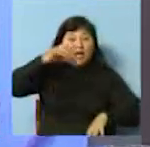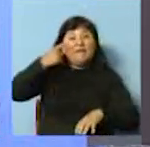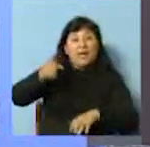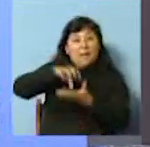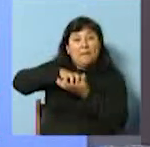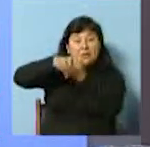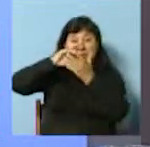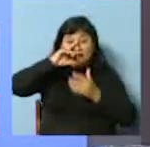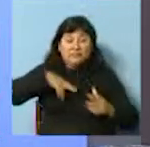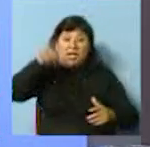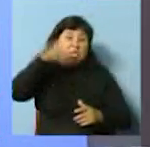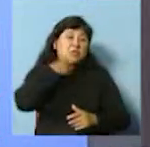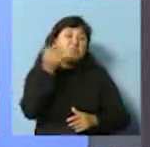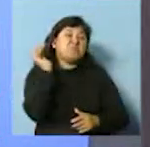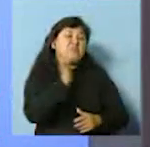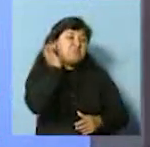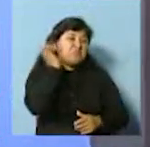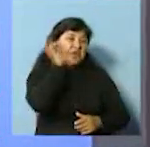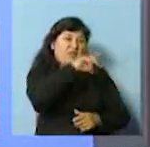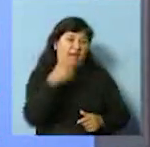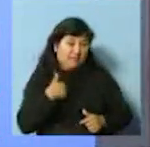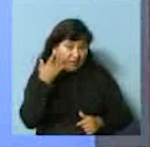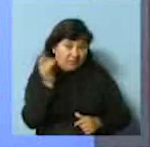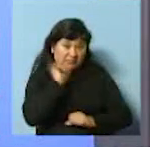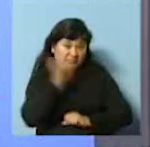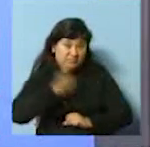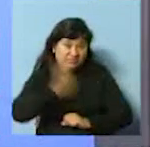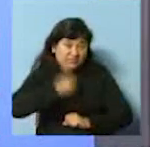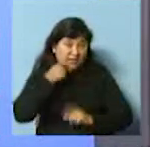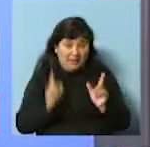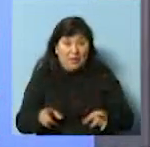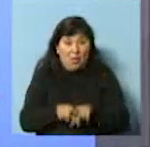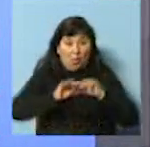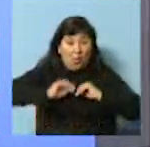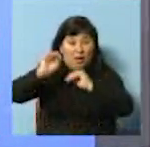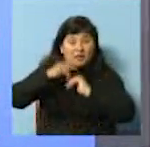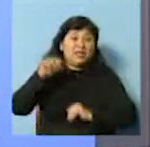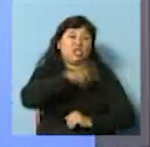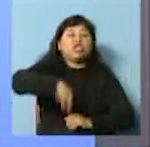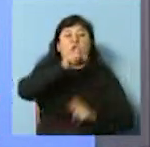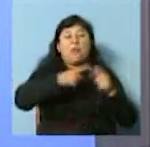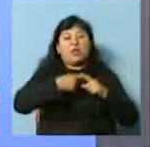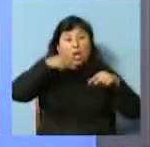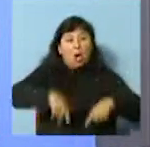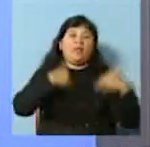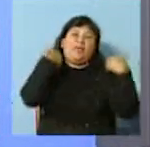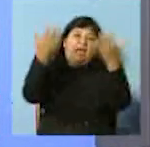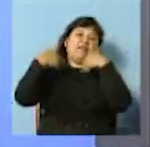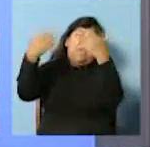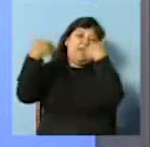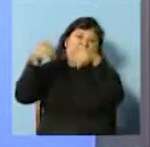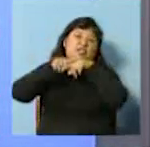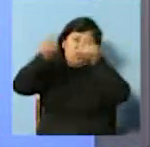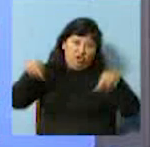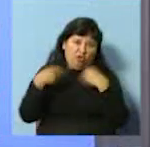ellos no le interesa ni patria y los políticos de hoy le regalan todos nuestros recursos a esas multinacionales que lamentablemente se llevan todo nuestros recursos y no queda nada en